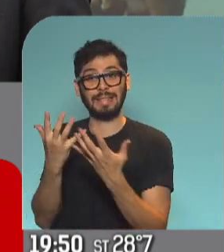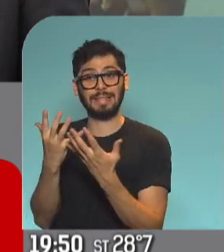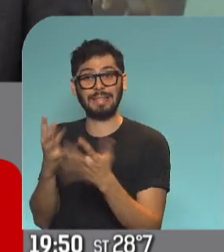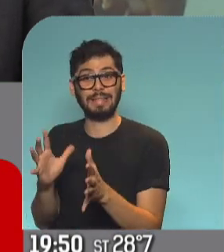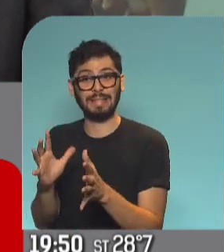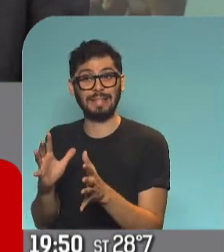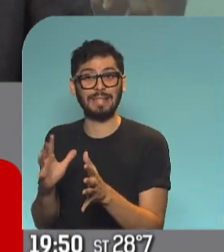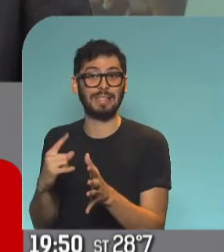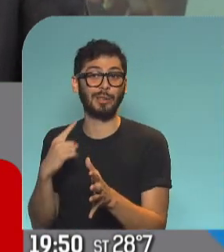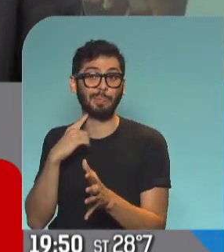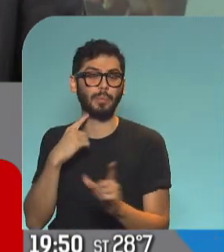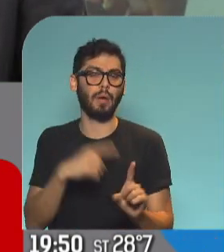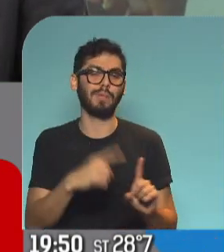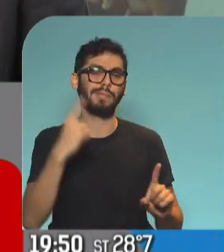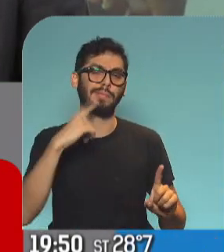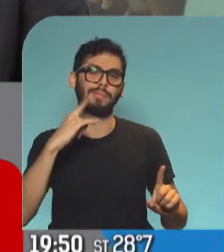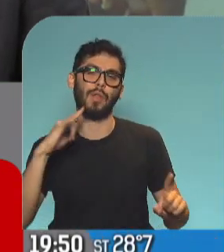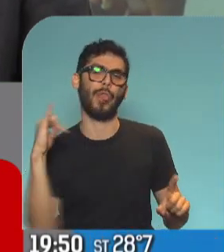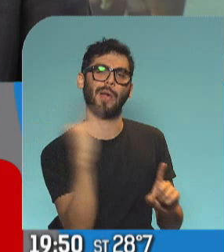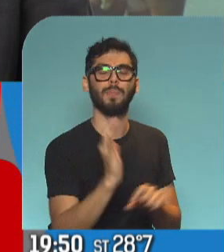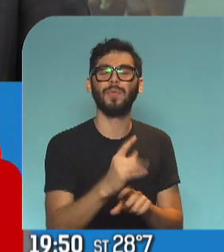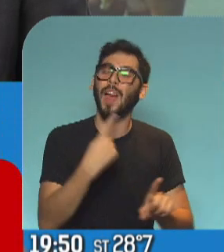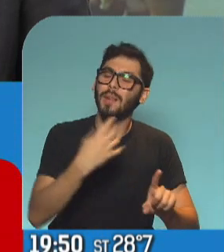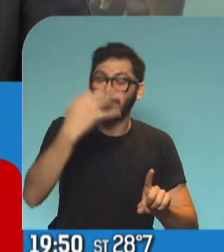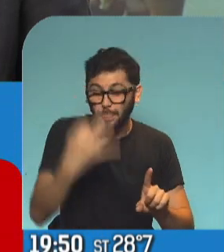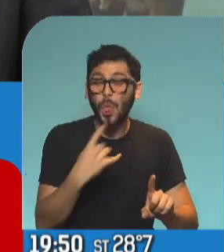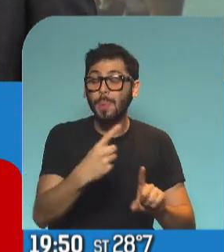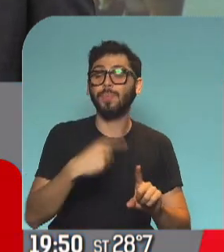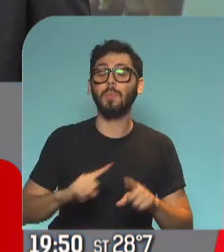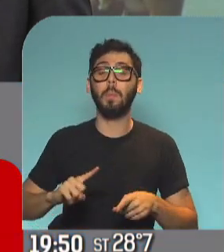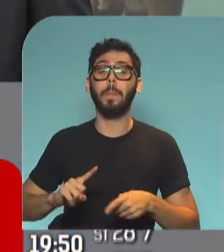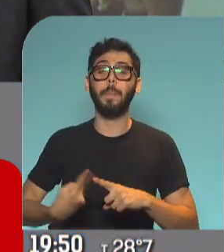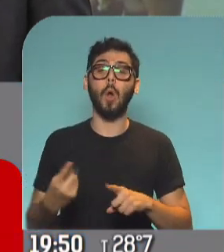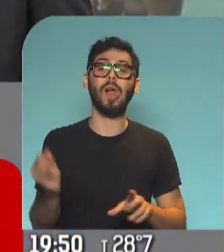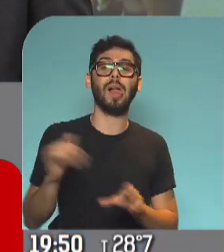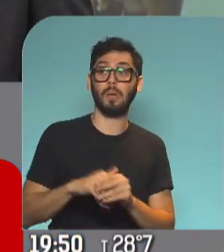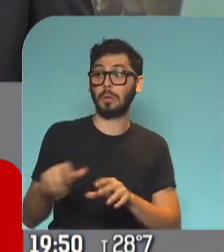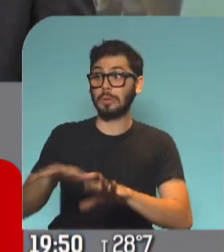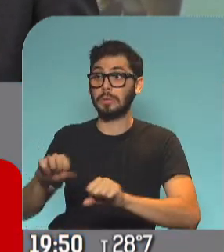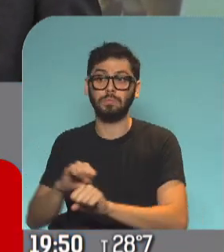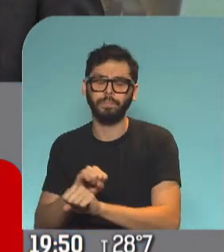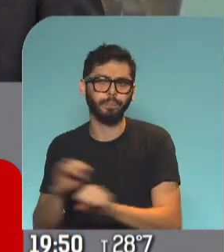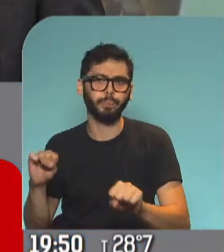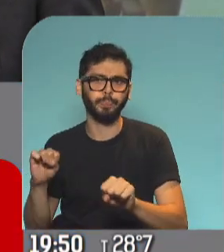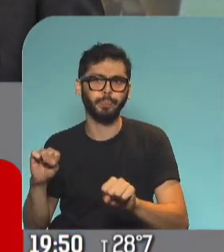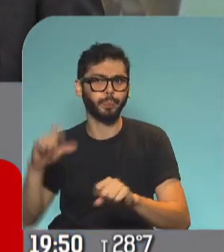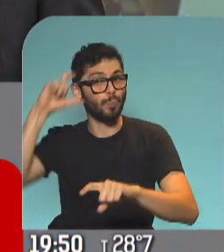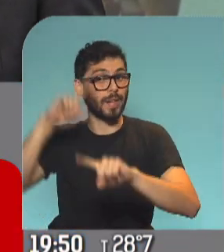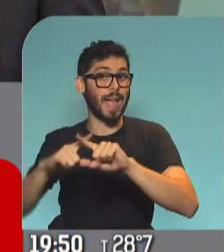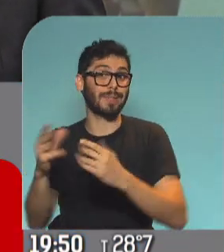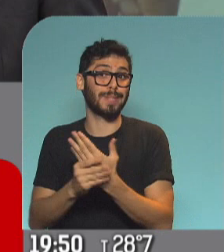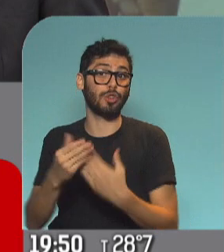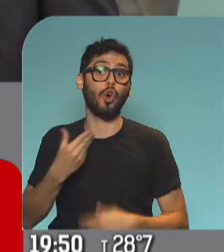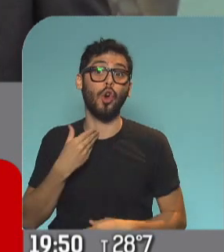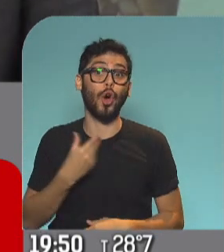decir, denuncian una intencionalidad política ante una situación que se estalló con el exministro Ginés